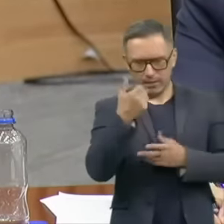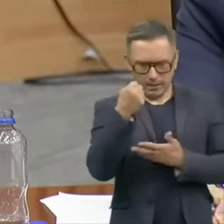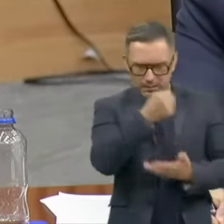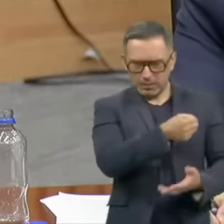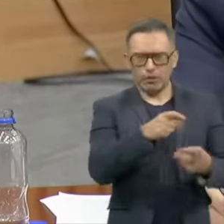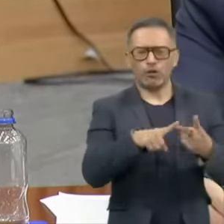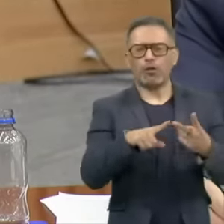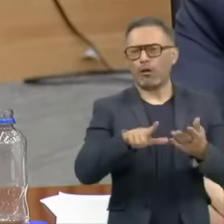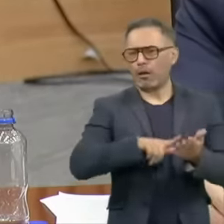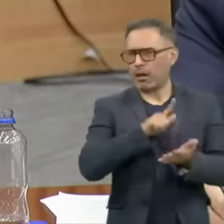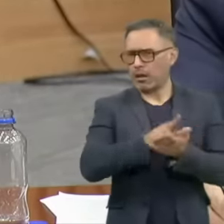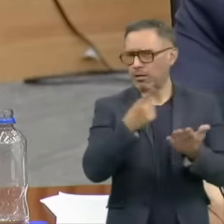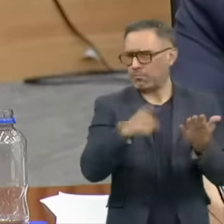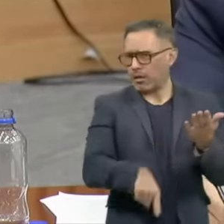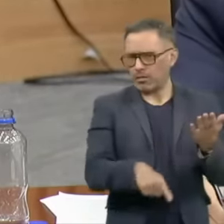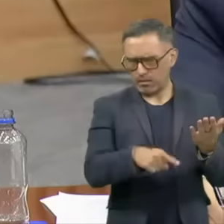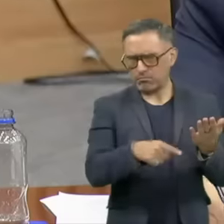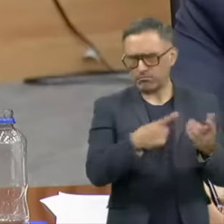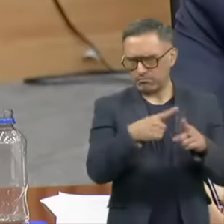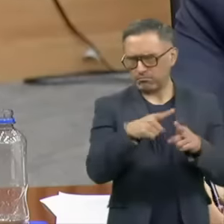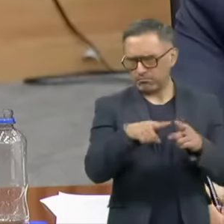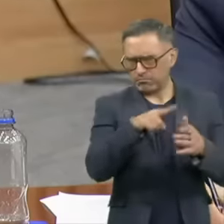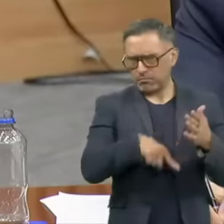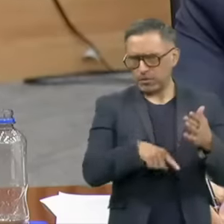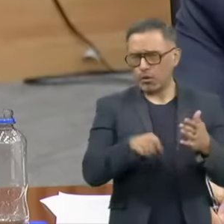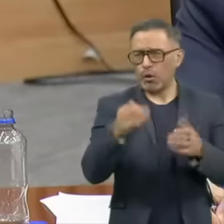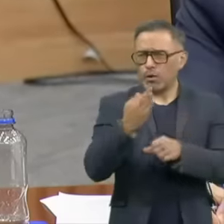ley. Así que no vengan a mentir.